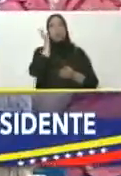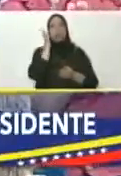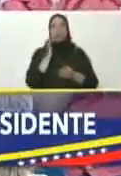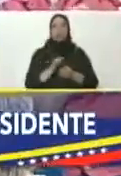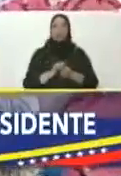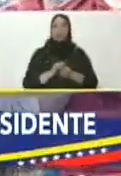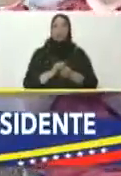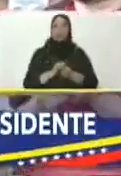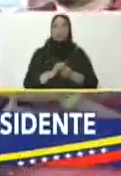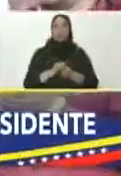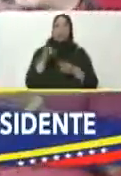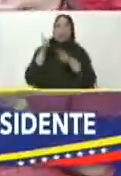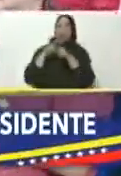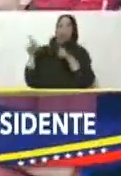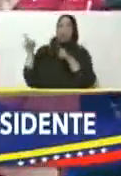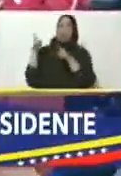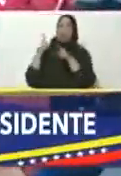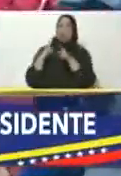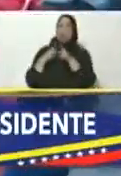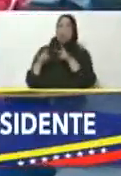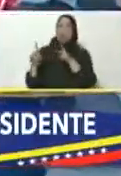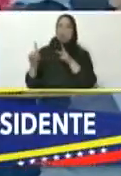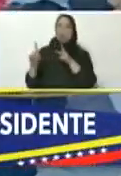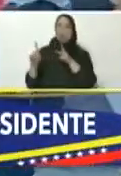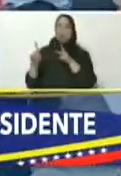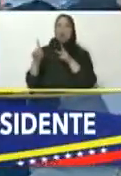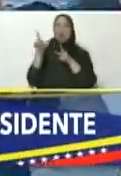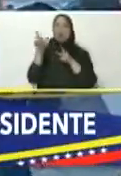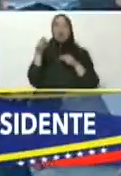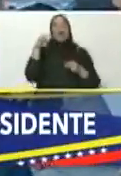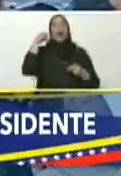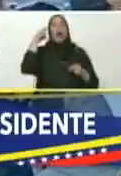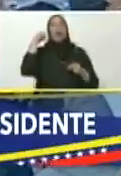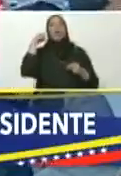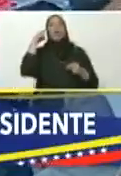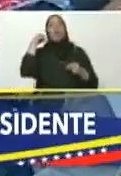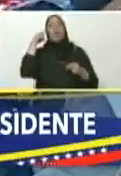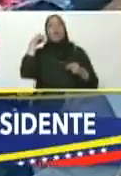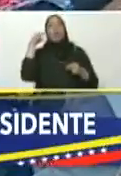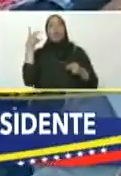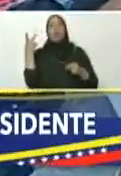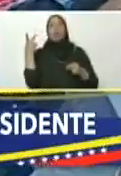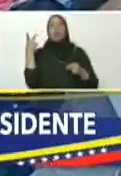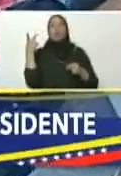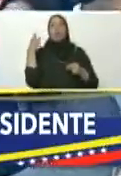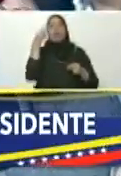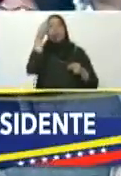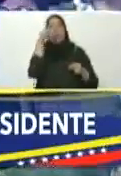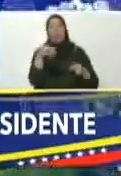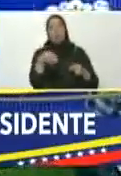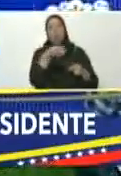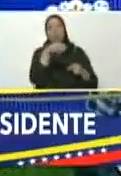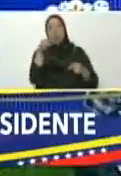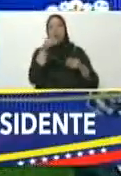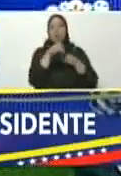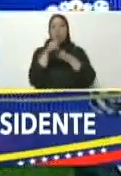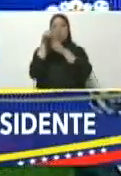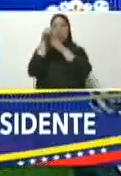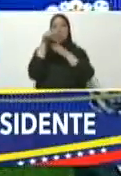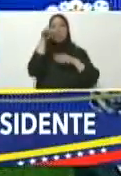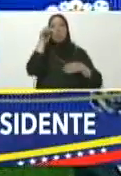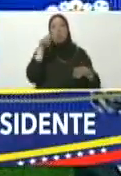Ecaloc González, el negro Samuel Cohen, que Dios me lo bendiga, líder del